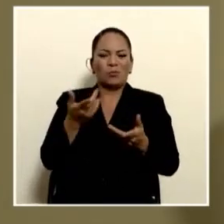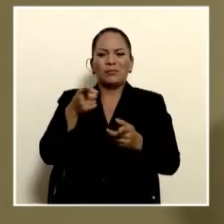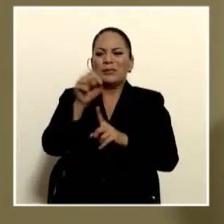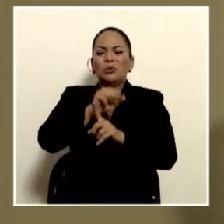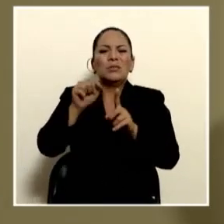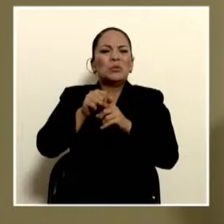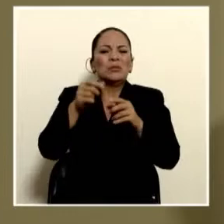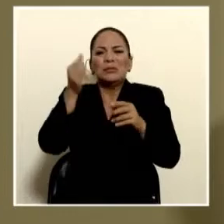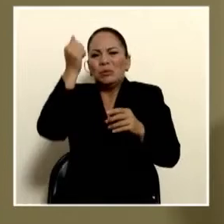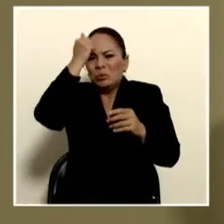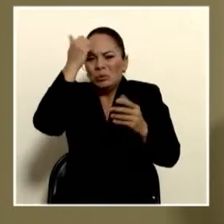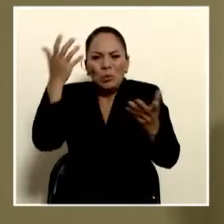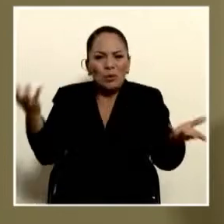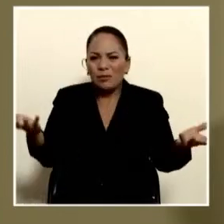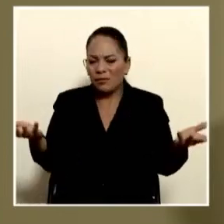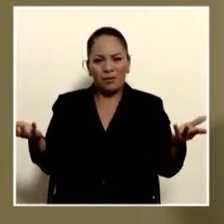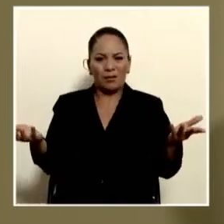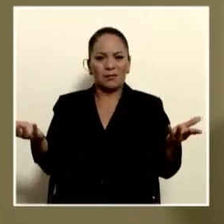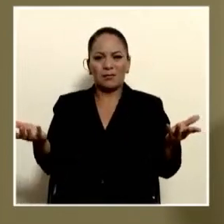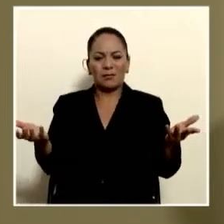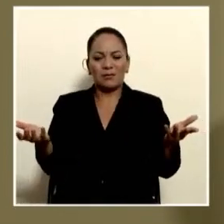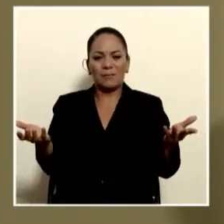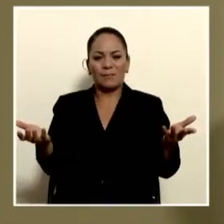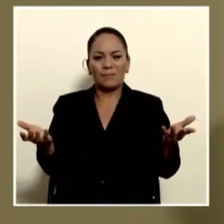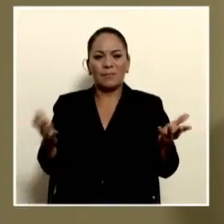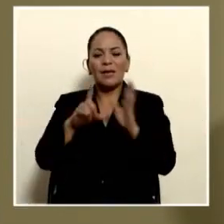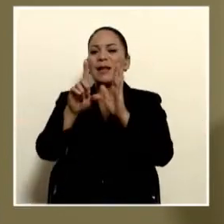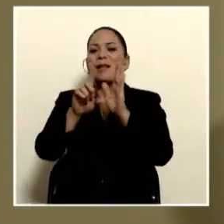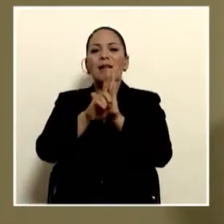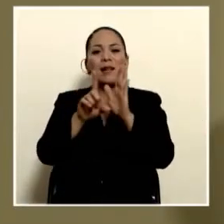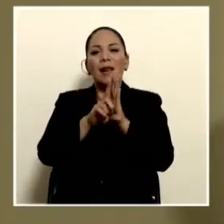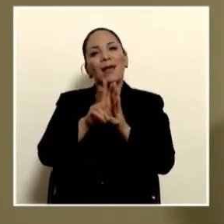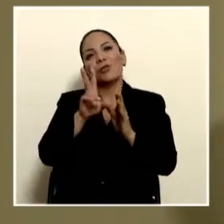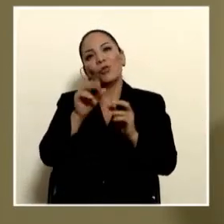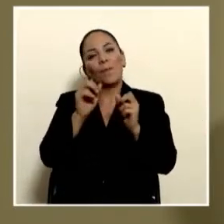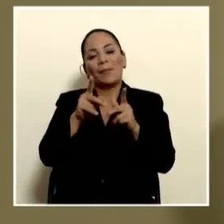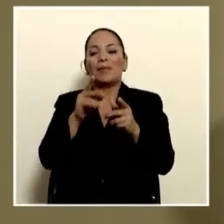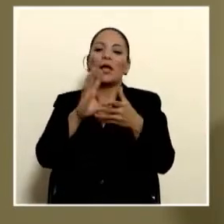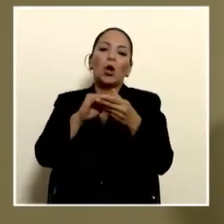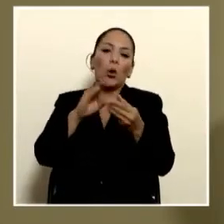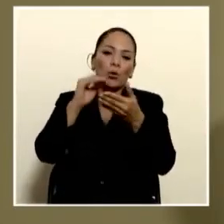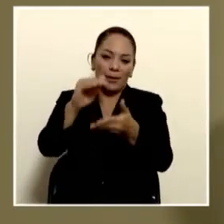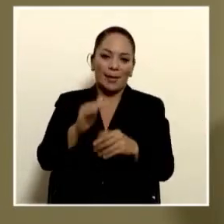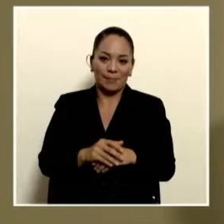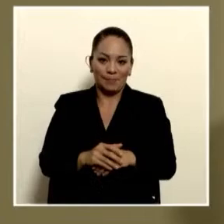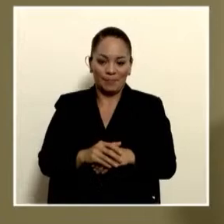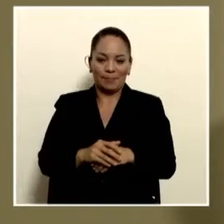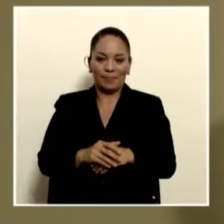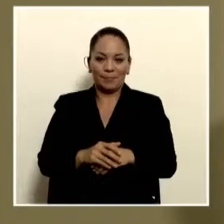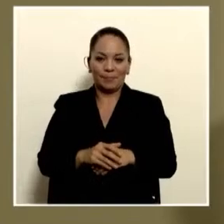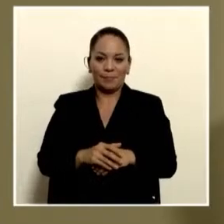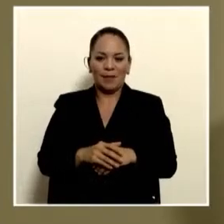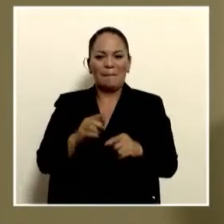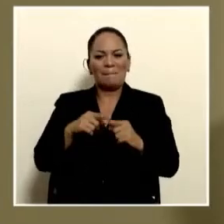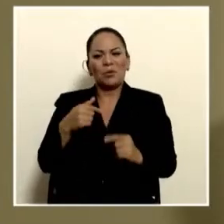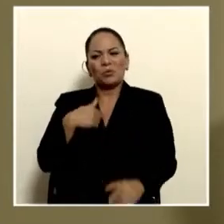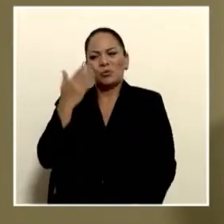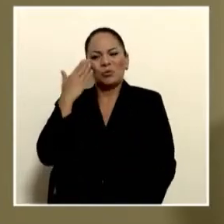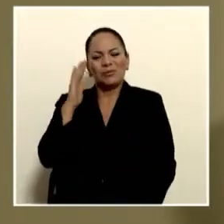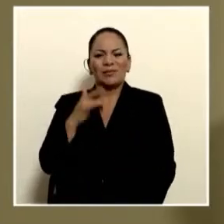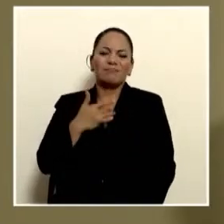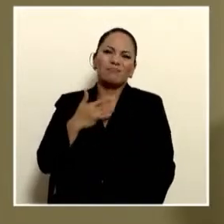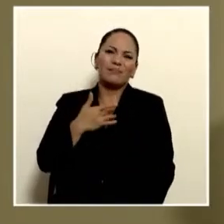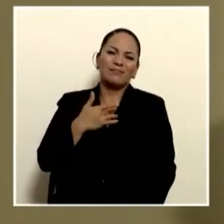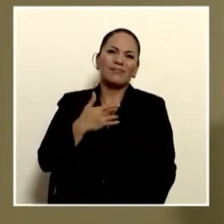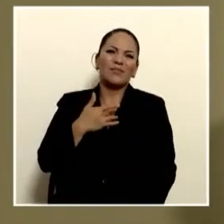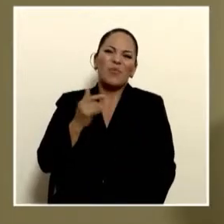absurdas. La ley no me permite comentar, pero yo no sé si lo que me da es lástima